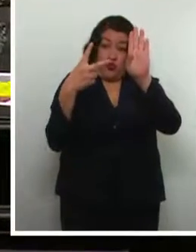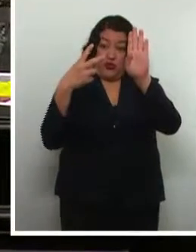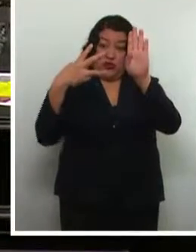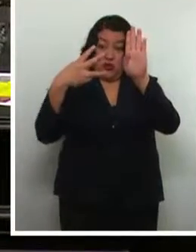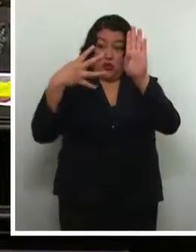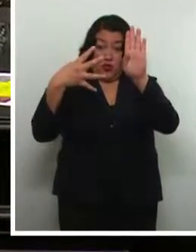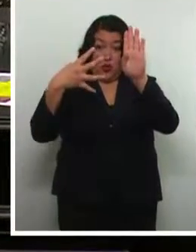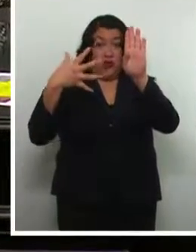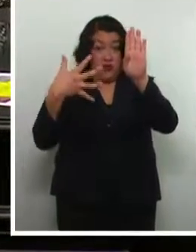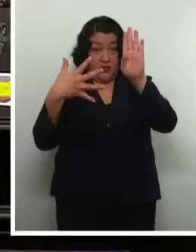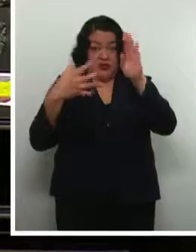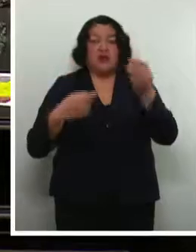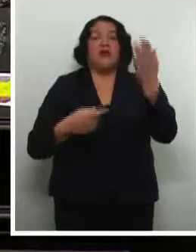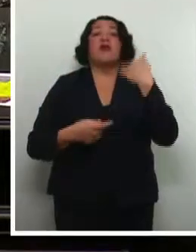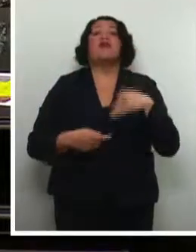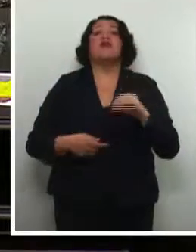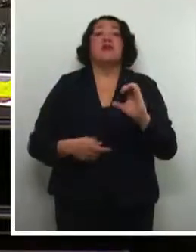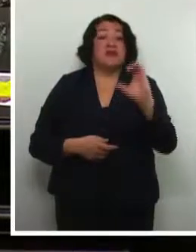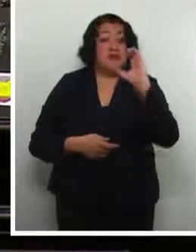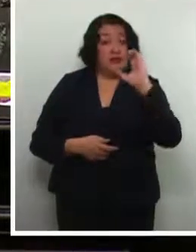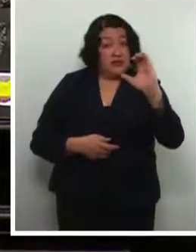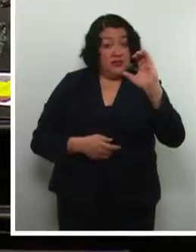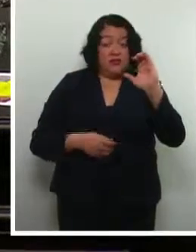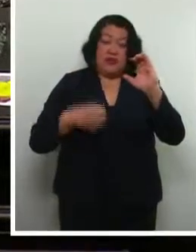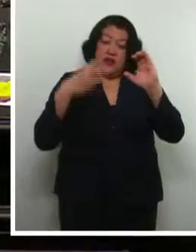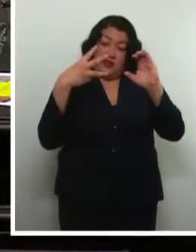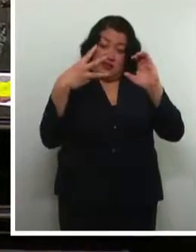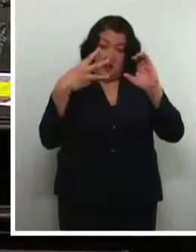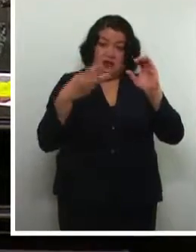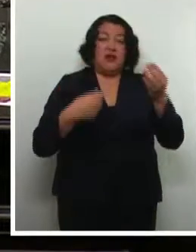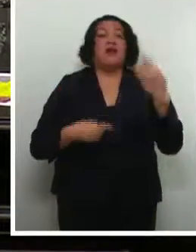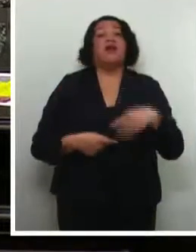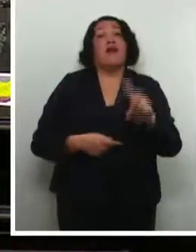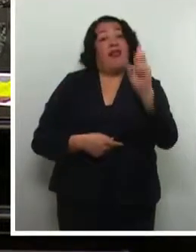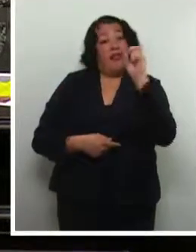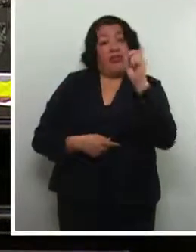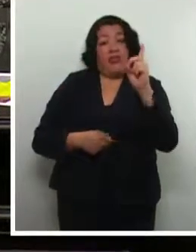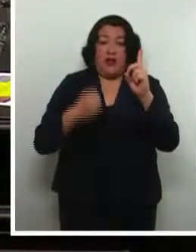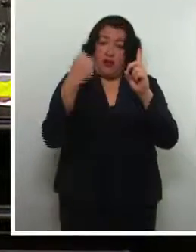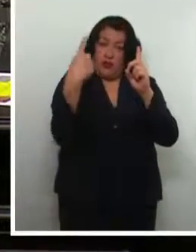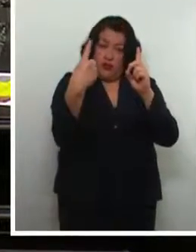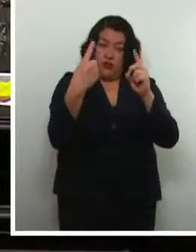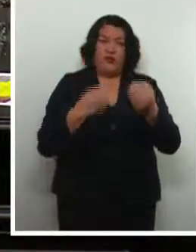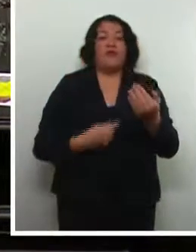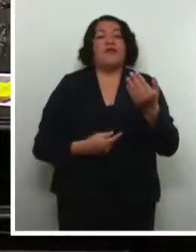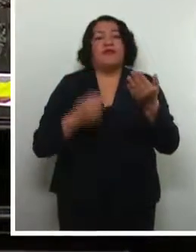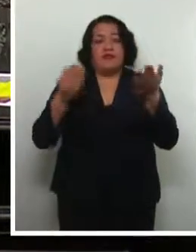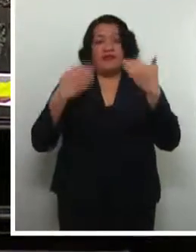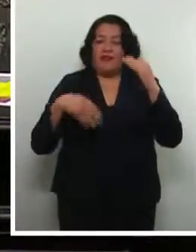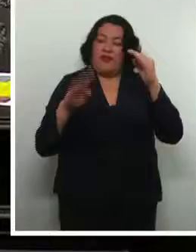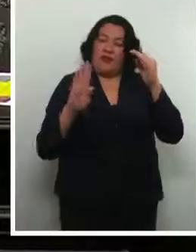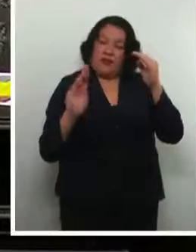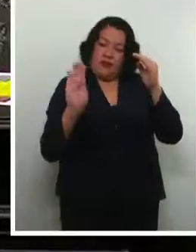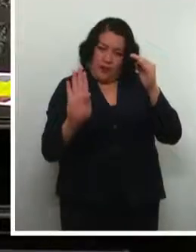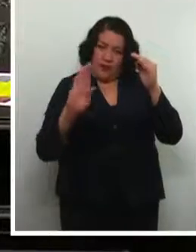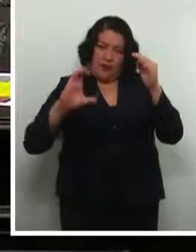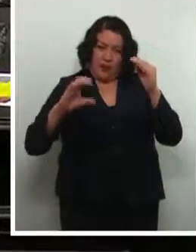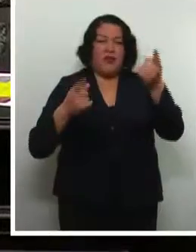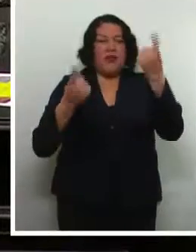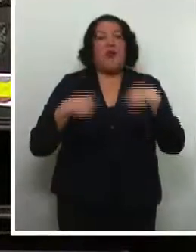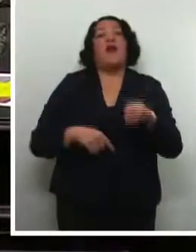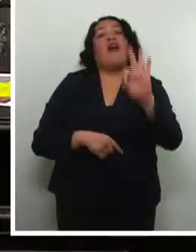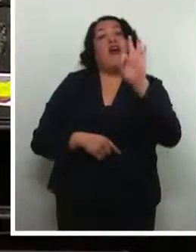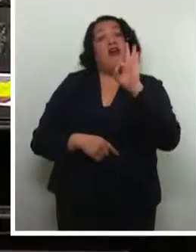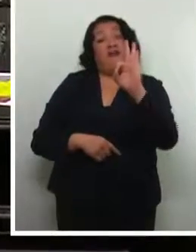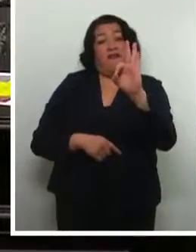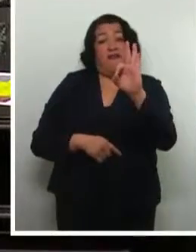3, 4 y 5, apartado C, numeral 3, apartado D, numeral 1, incisos B y C, apartado